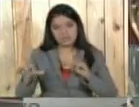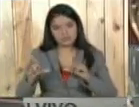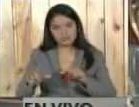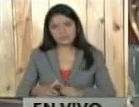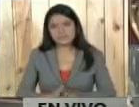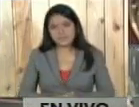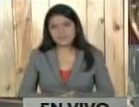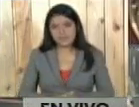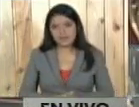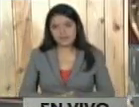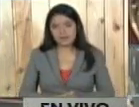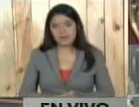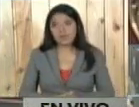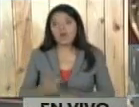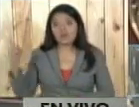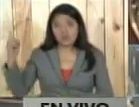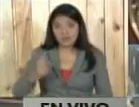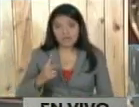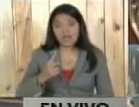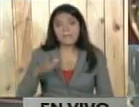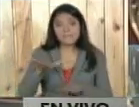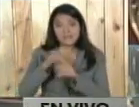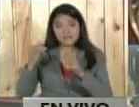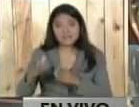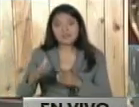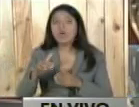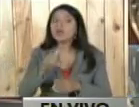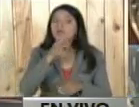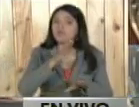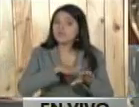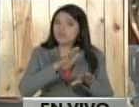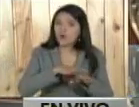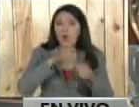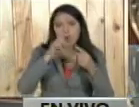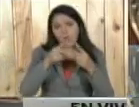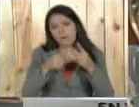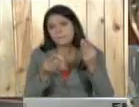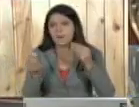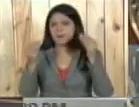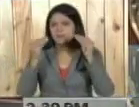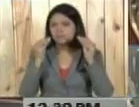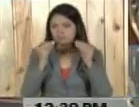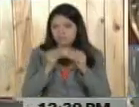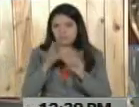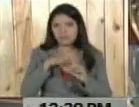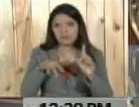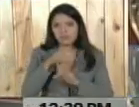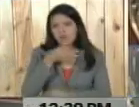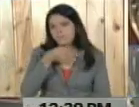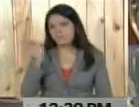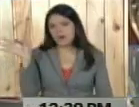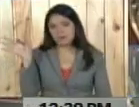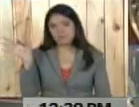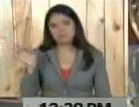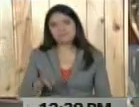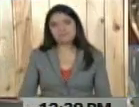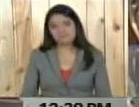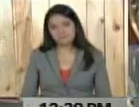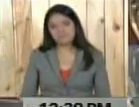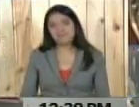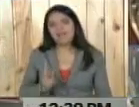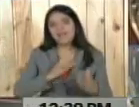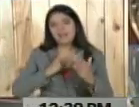Y bueno, cuando llegue Eulogio, informaré de otros elementos complementarios que van convirtiendo en un éxito total el